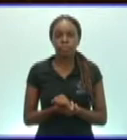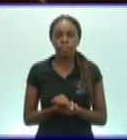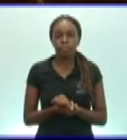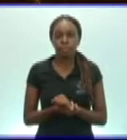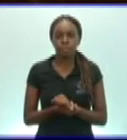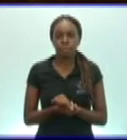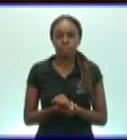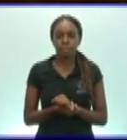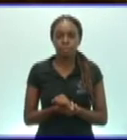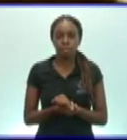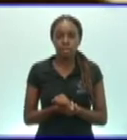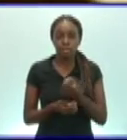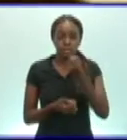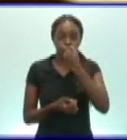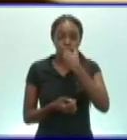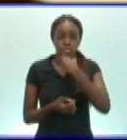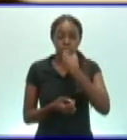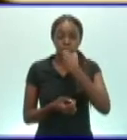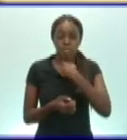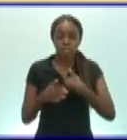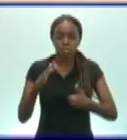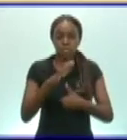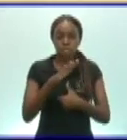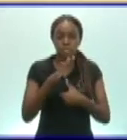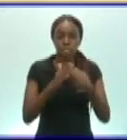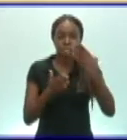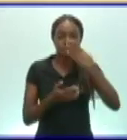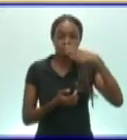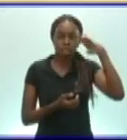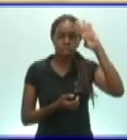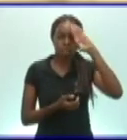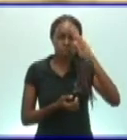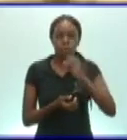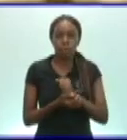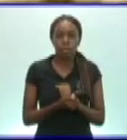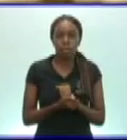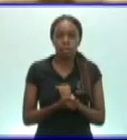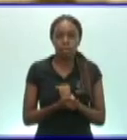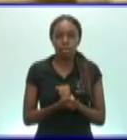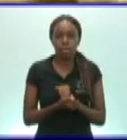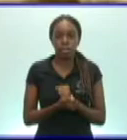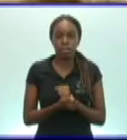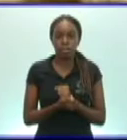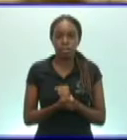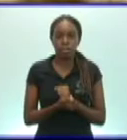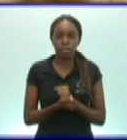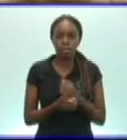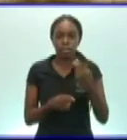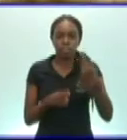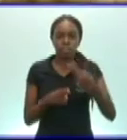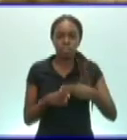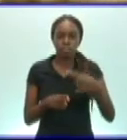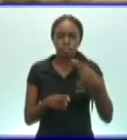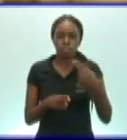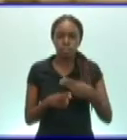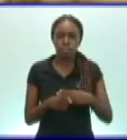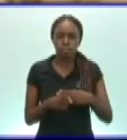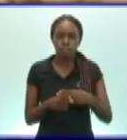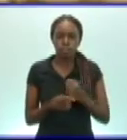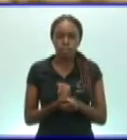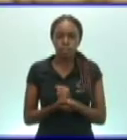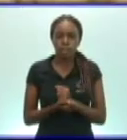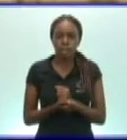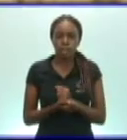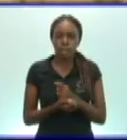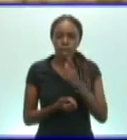Designado en Guaymaro presidente de la República de Cuba en armas, Carlos Manuel de Céspedes nombra a Ignacio Agramonte para la